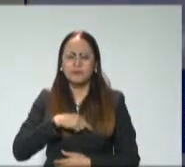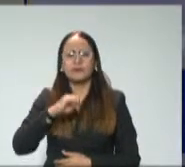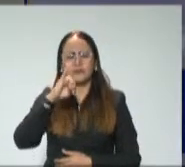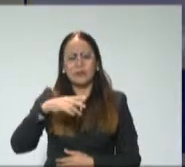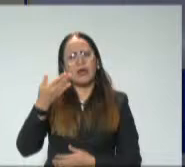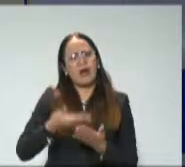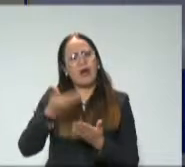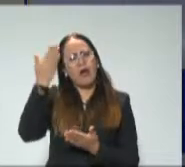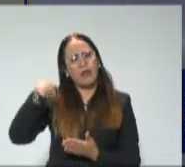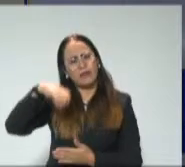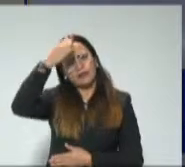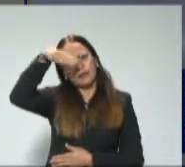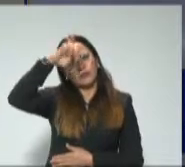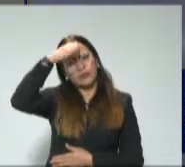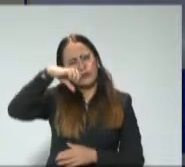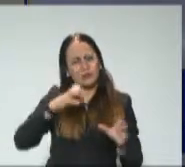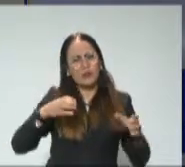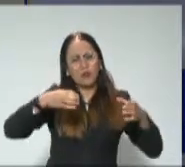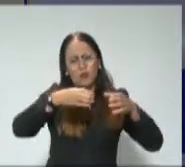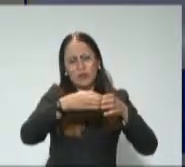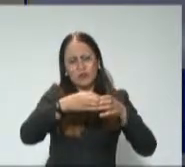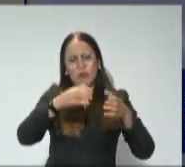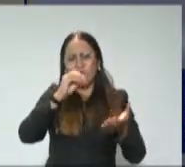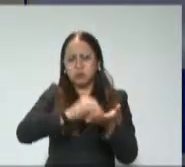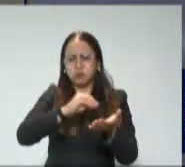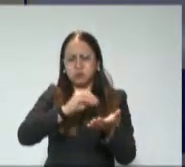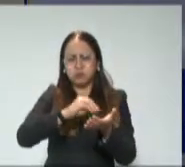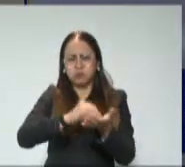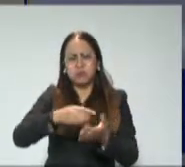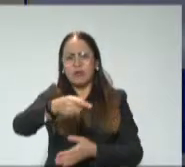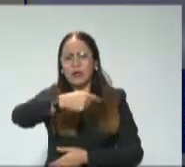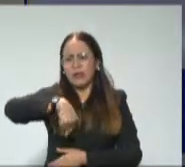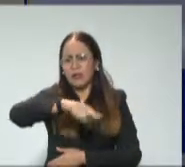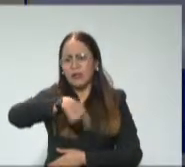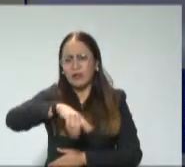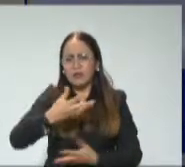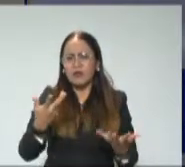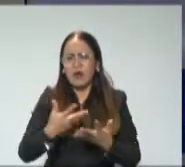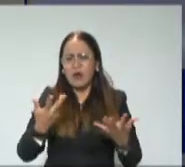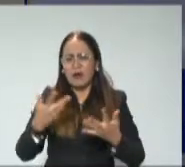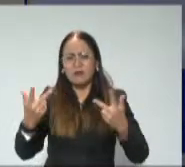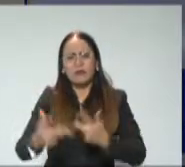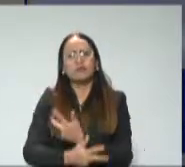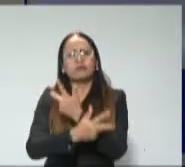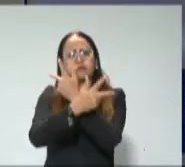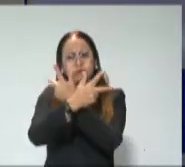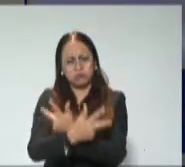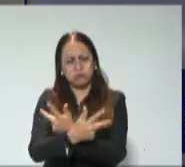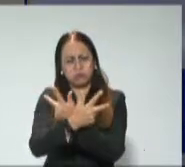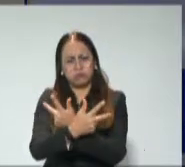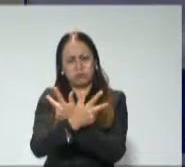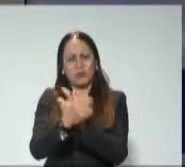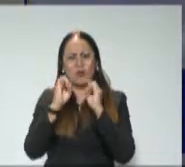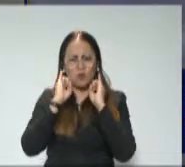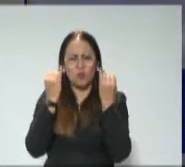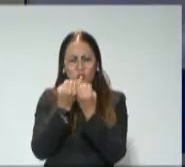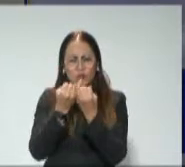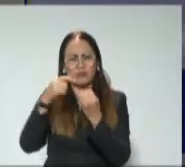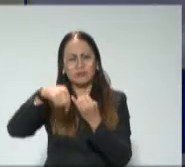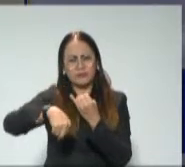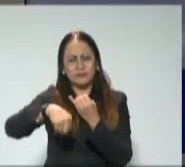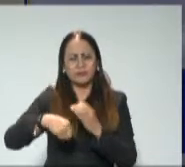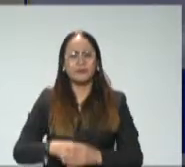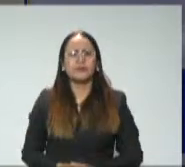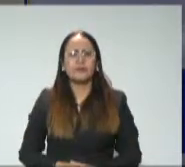experiencia de la comisión permanente que realizó sesiones virtuales reconociendo asim